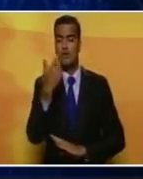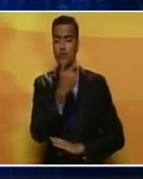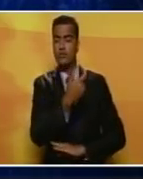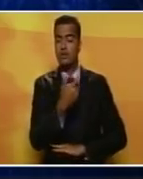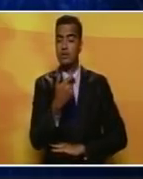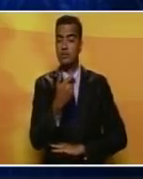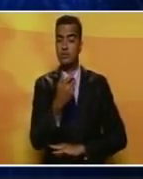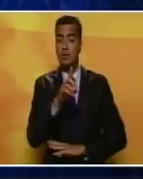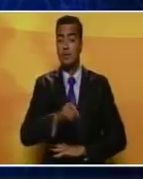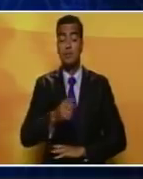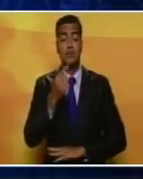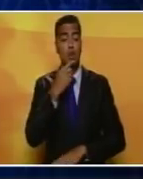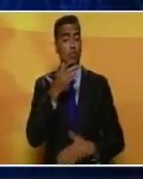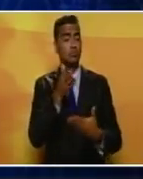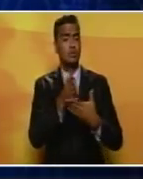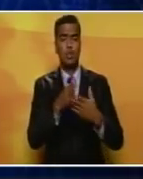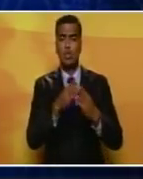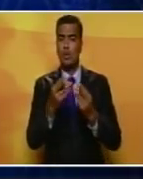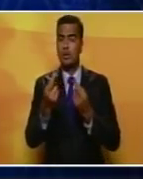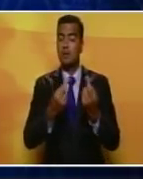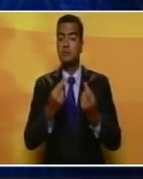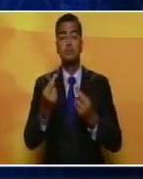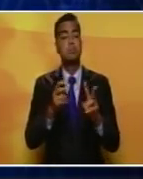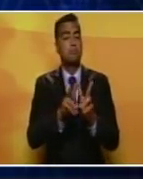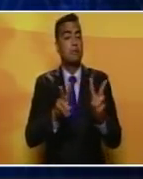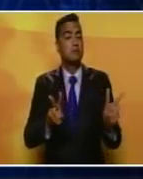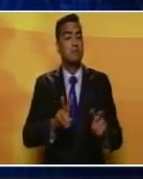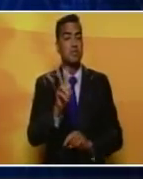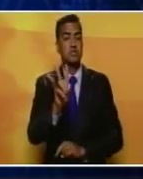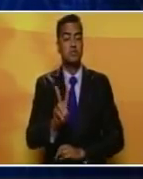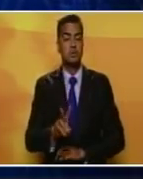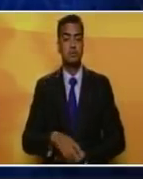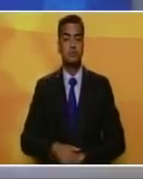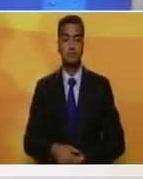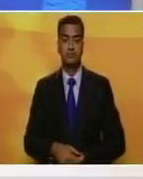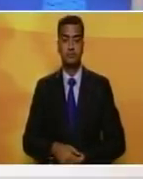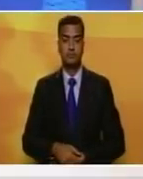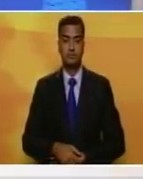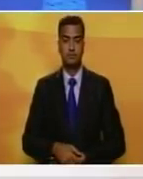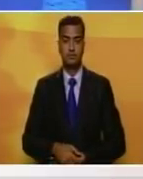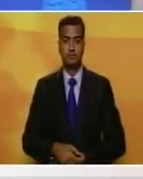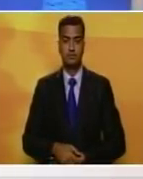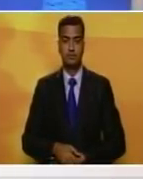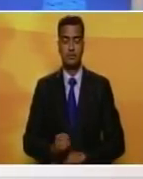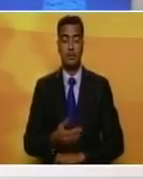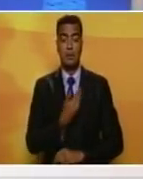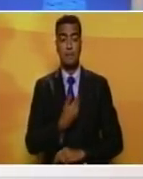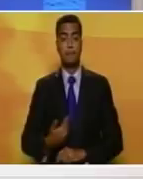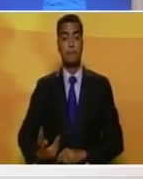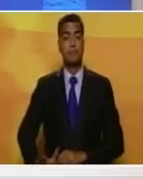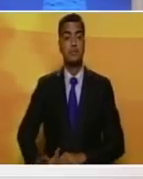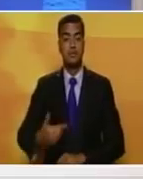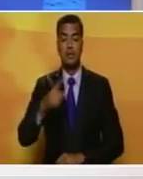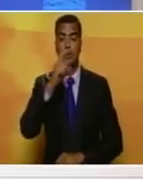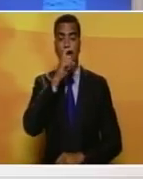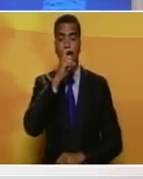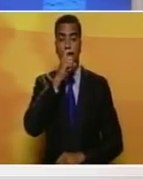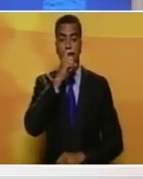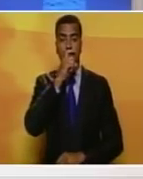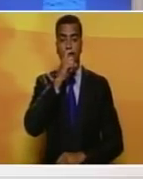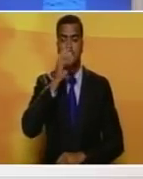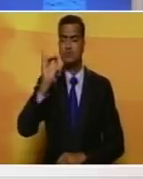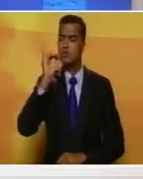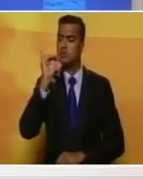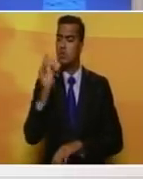guyanés agregó que continuarán con las relaciones pacíficas con Venezuela. El presidente de la República, Nicolás Maduro, acusó